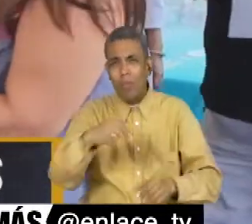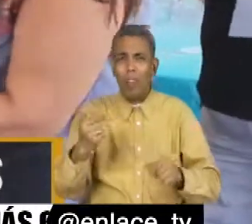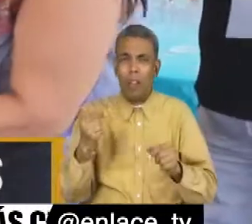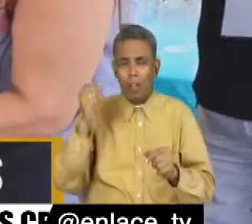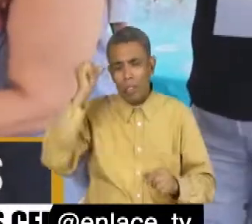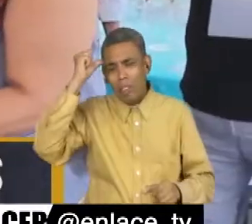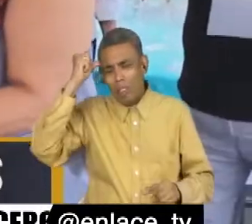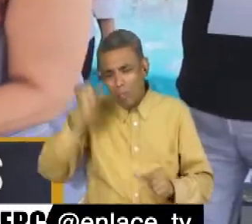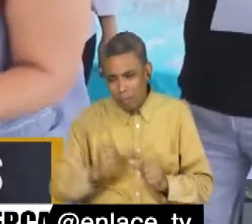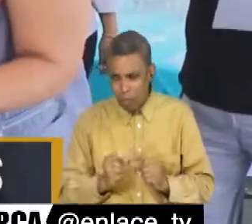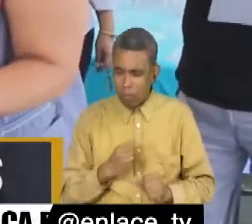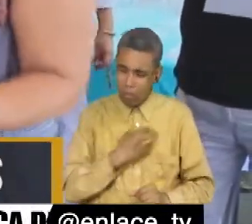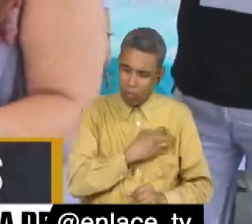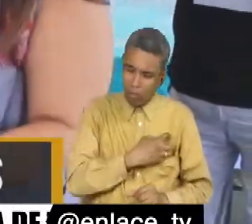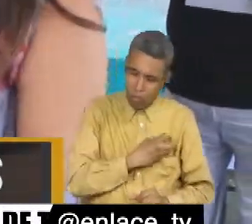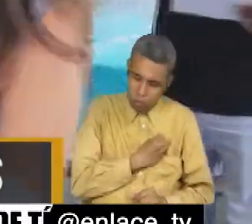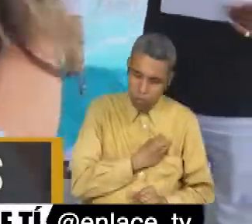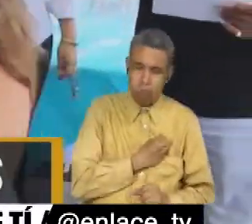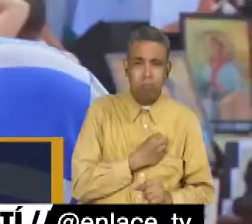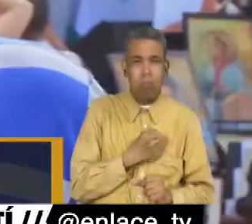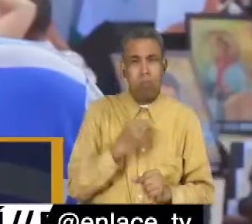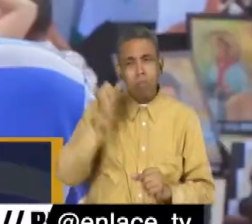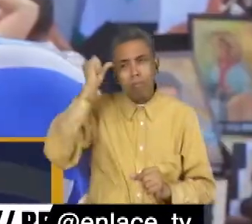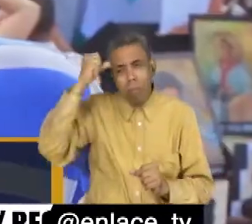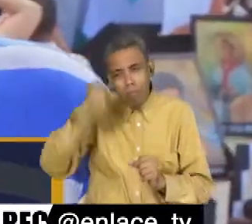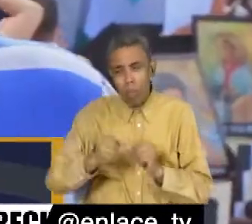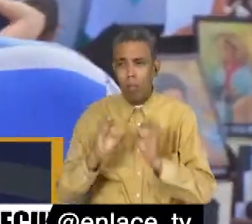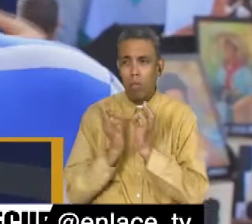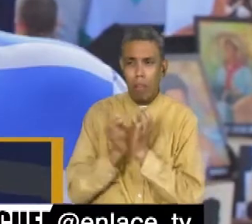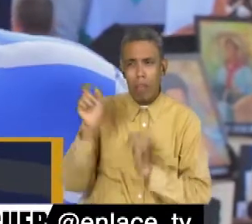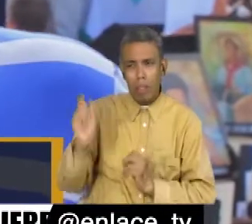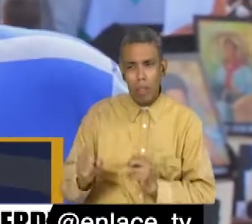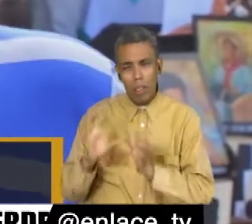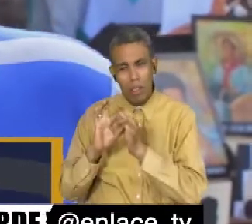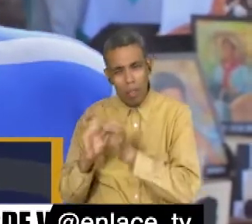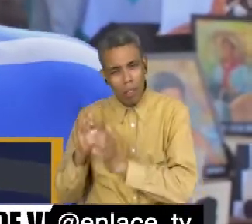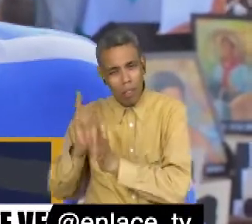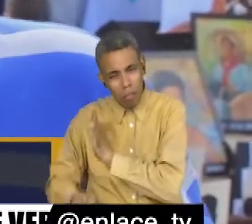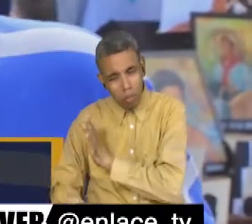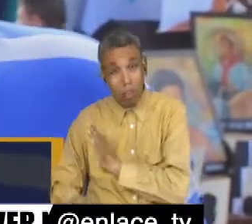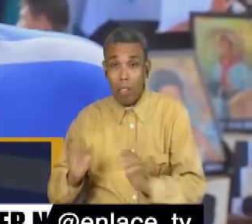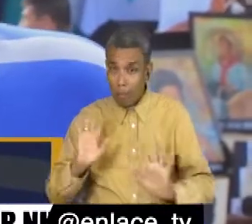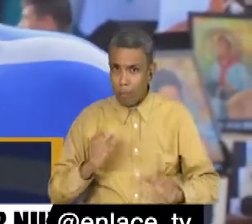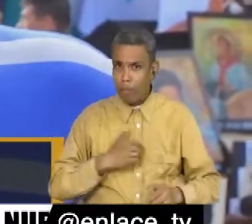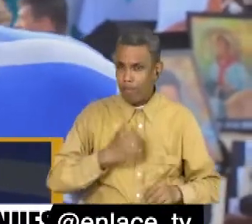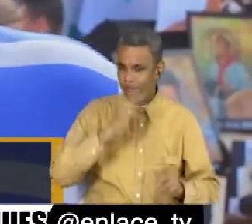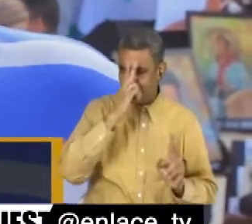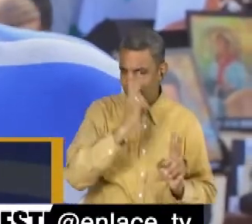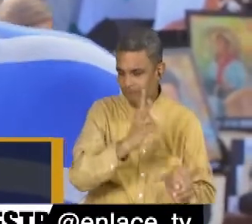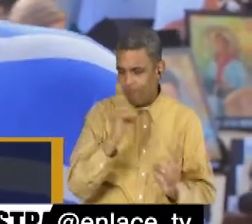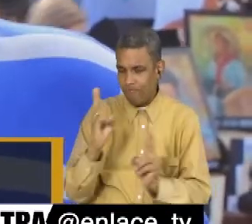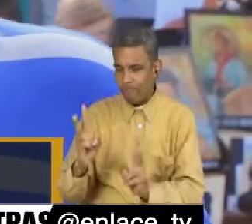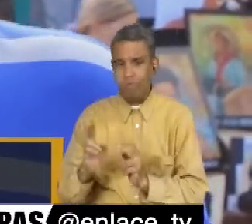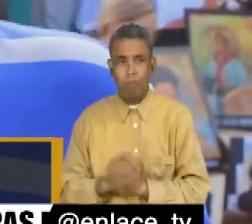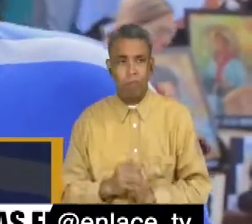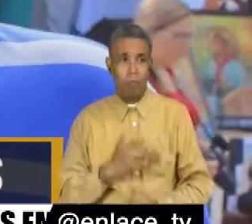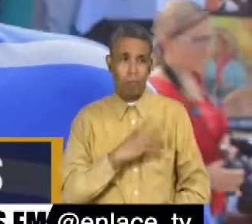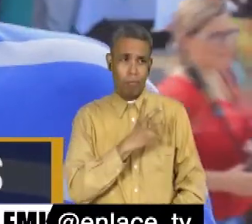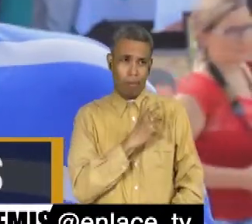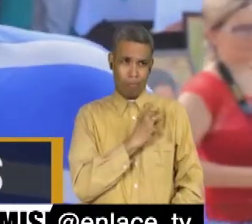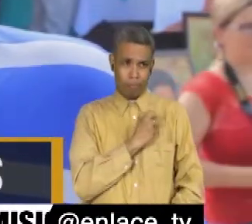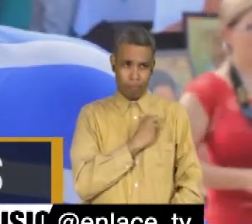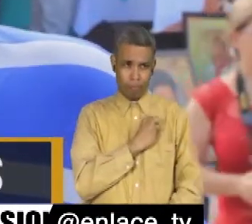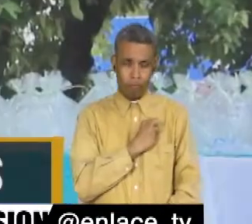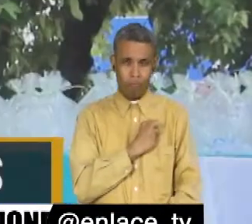Lara Parada. Sentimientos encontrados, son sentimientos encontrados porque me ahonda una gran nostalgia de tener